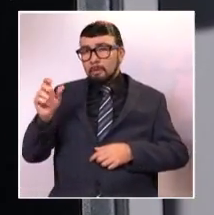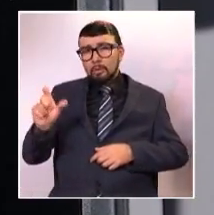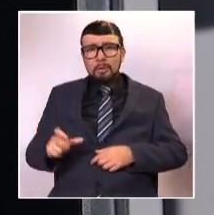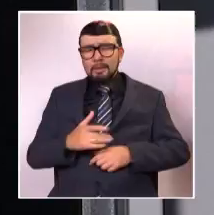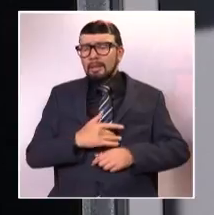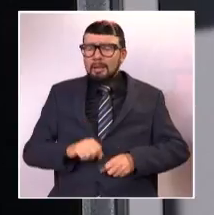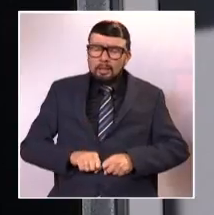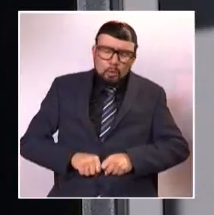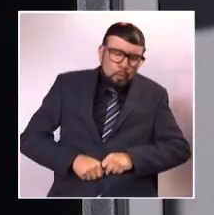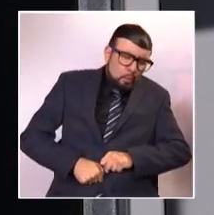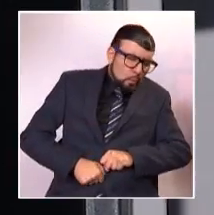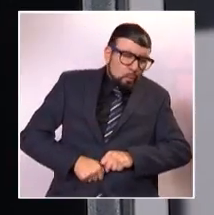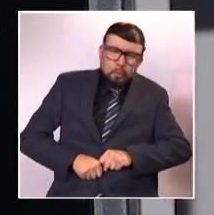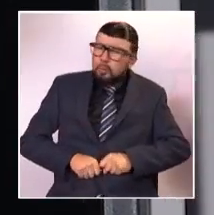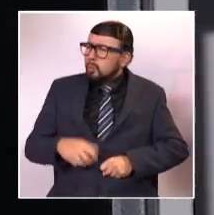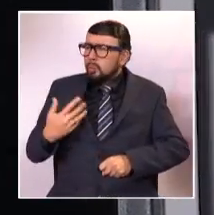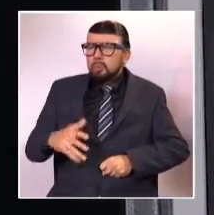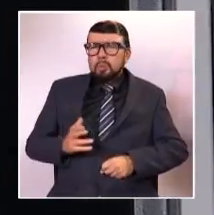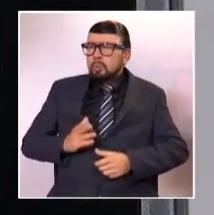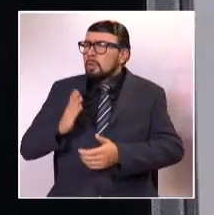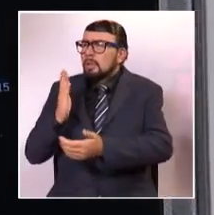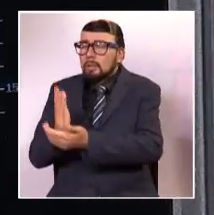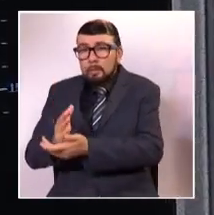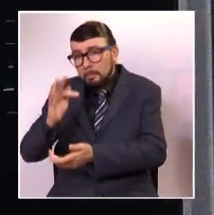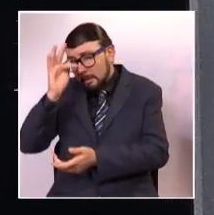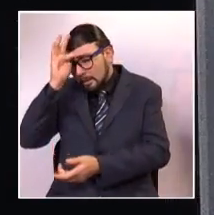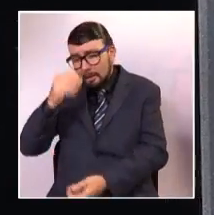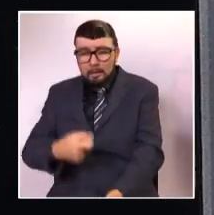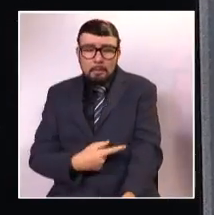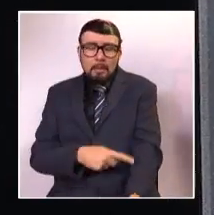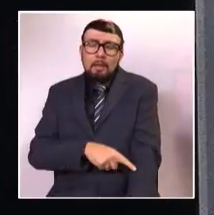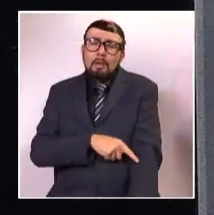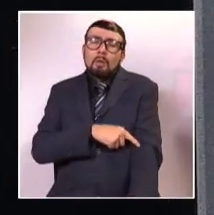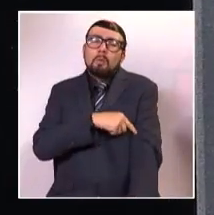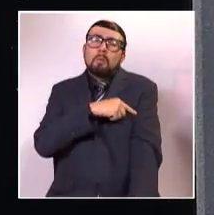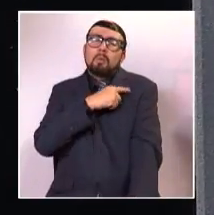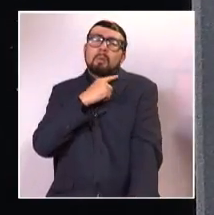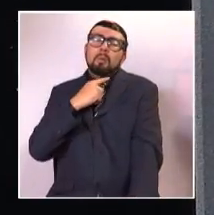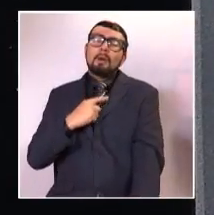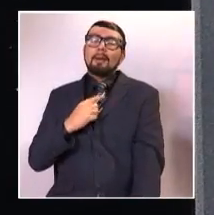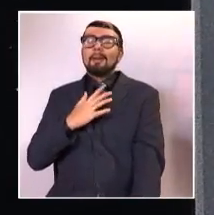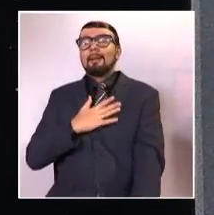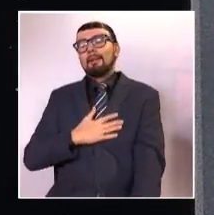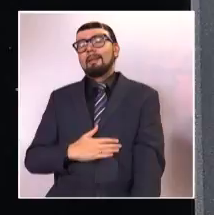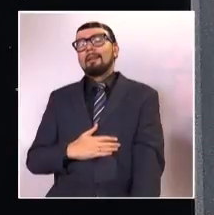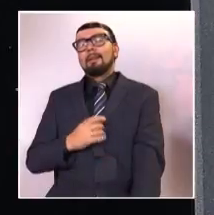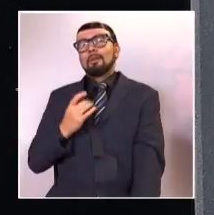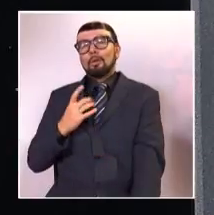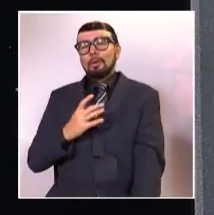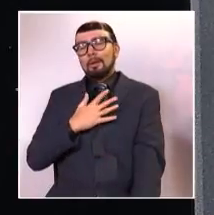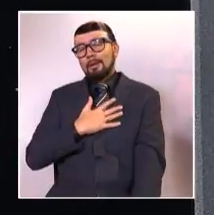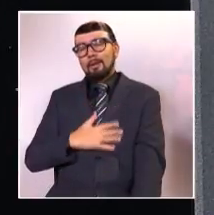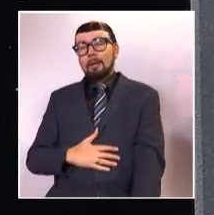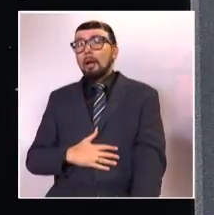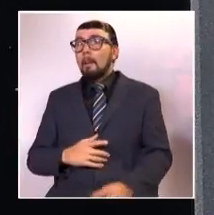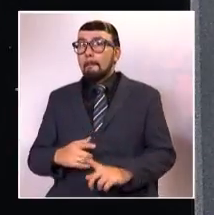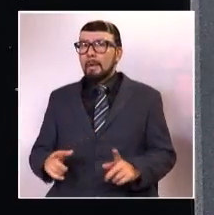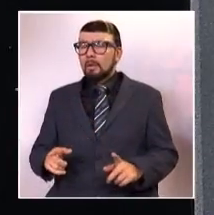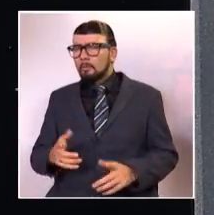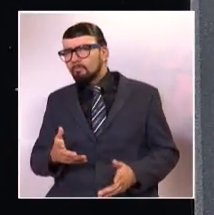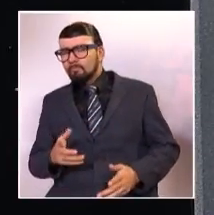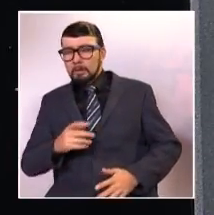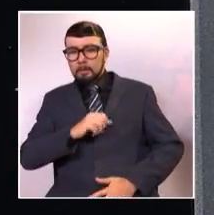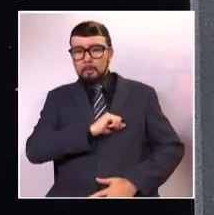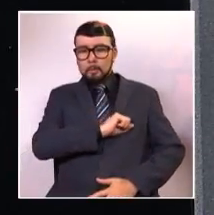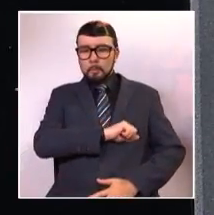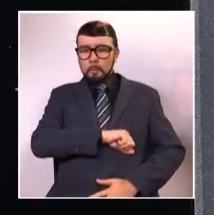va al hospital, le ponen un suerito, le quitan el dolor, pero le mandan un estudio de ecografía para descartar que